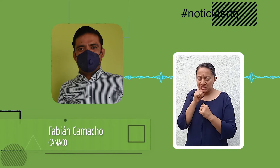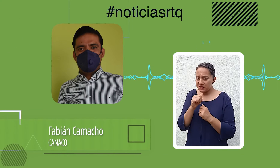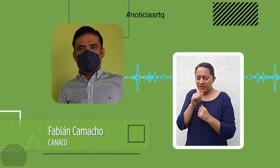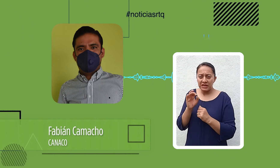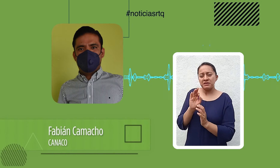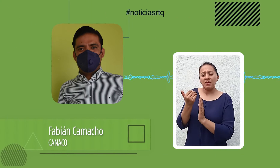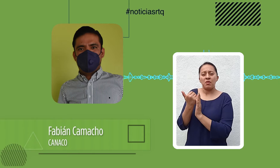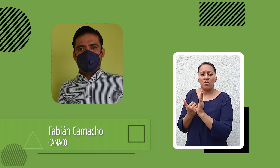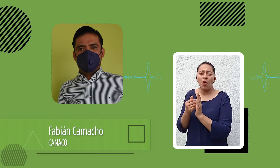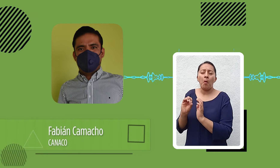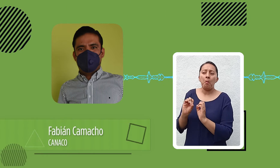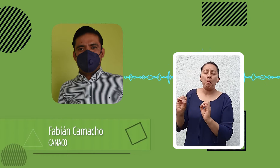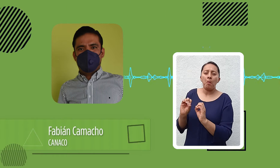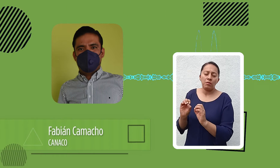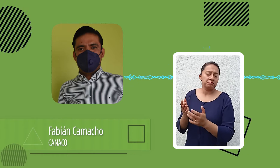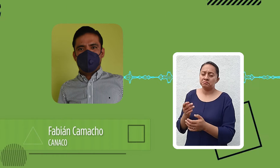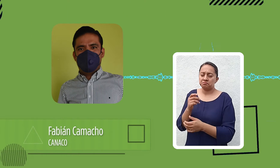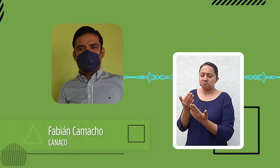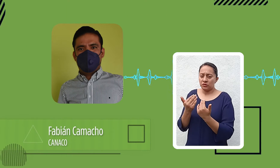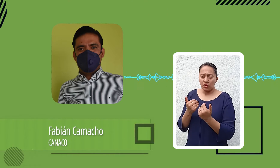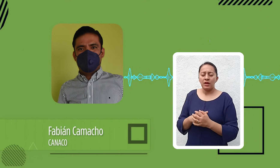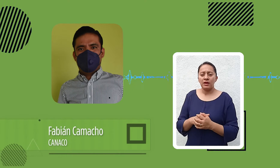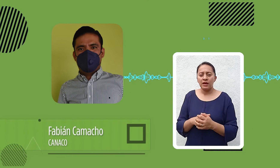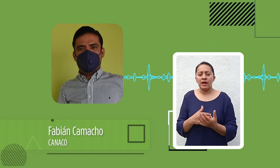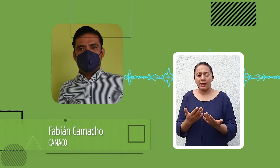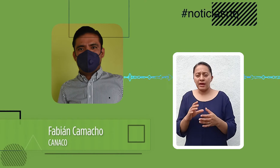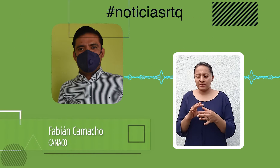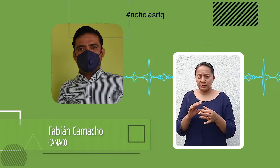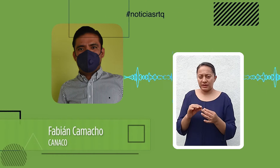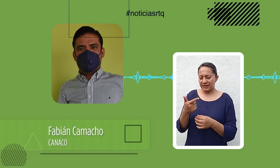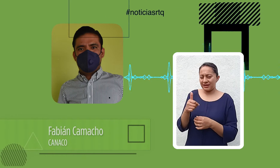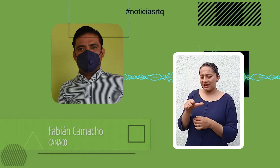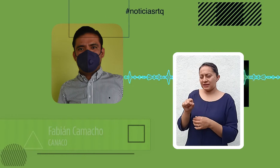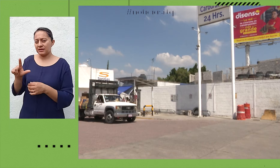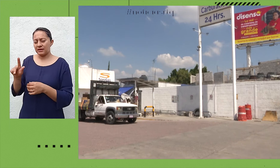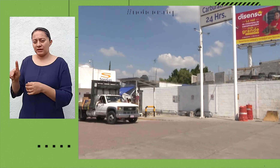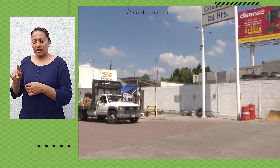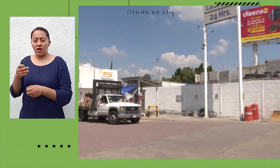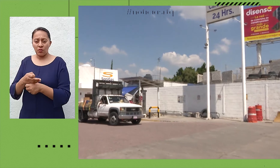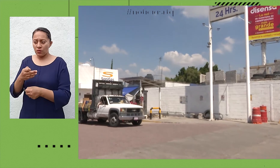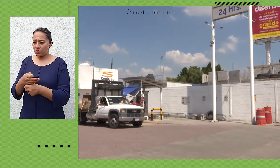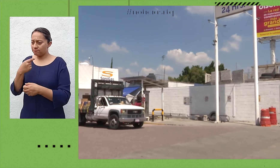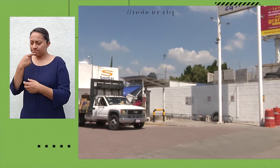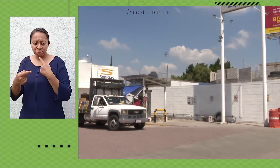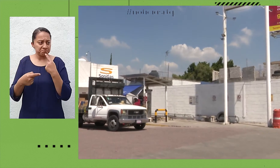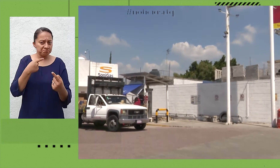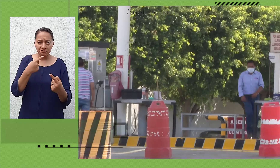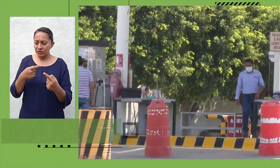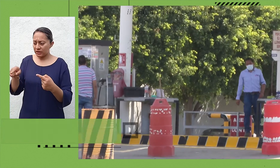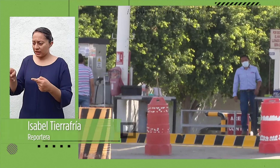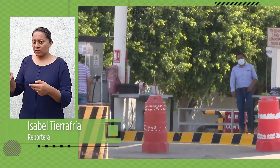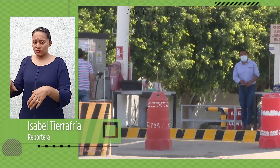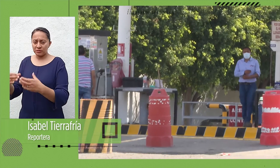suministro de gas LP, no hay reporte alguno de que se haya parado actividad en los comercios querétanos. Imágenes de Manuel Tobar,